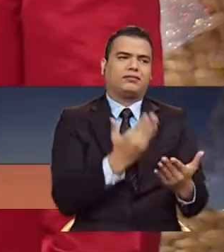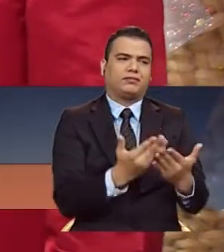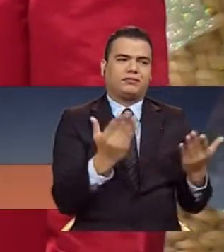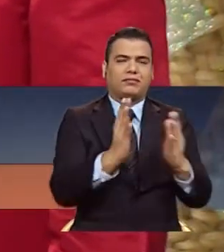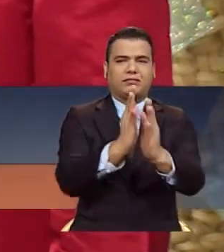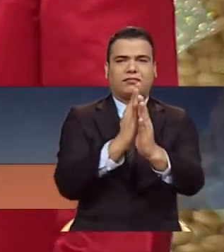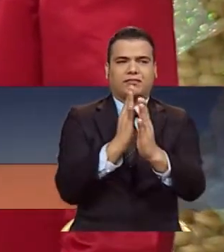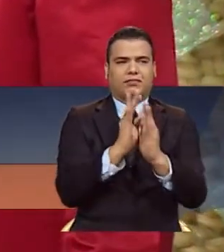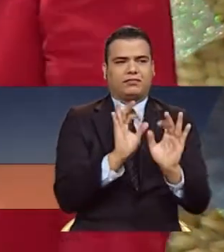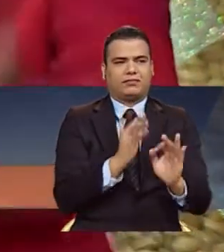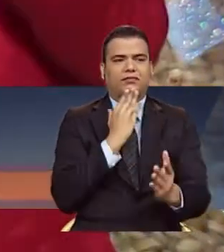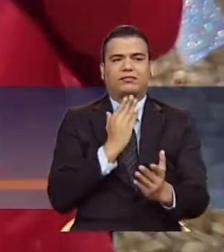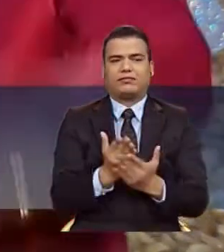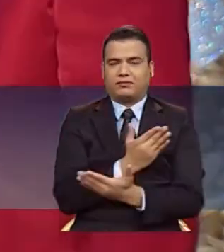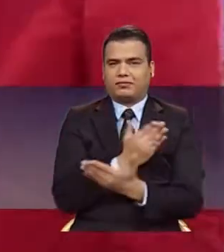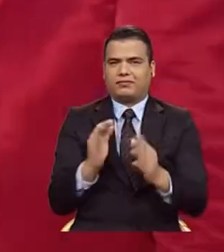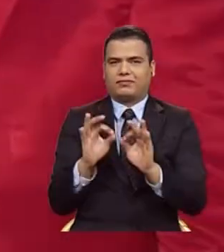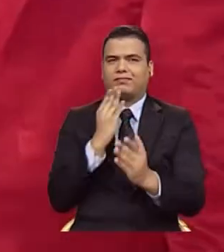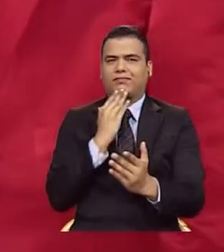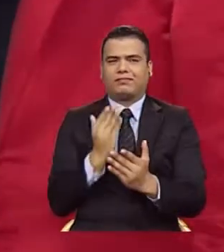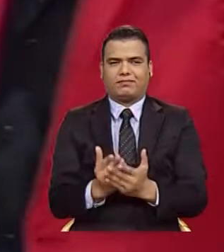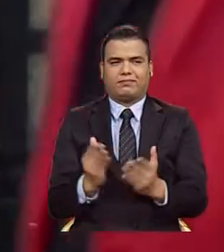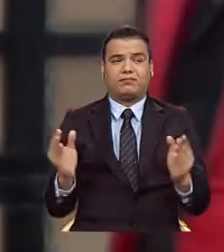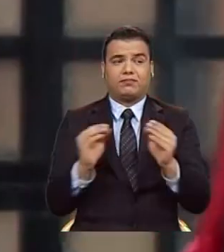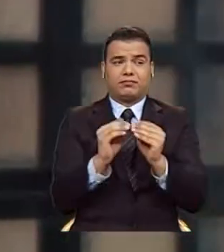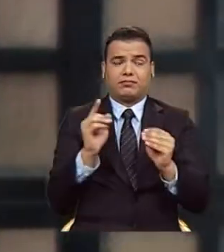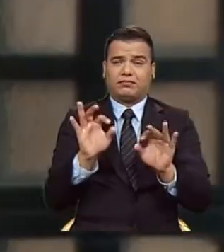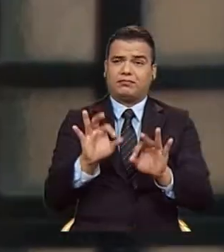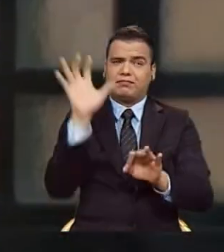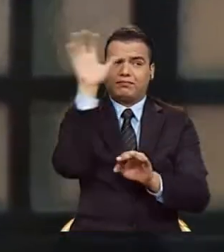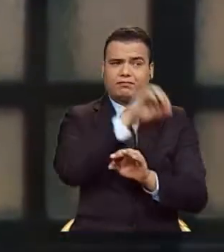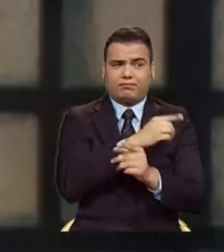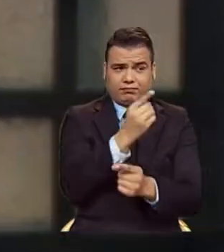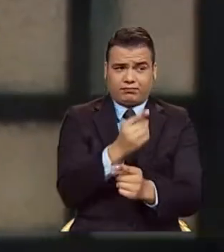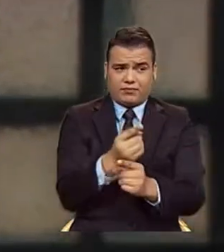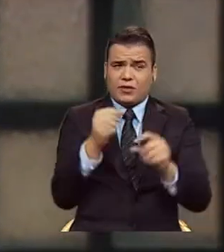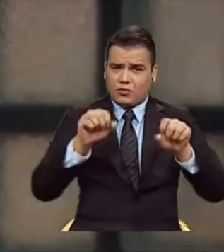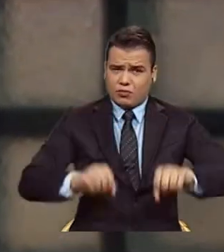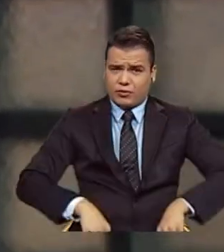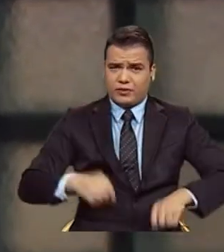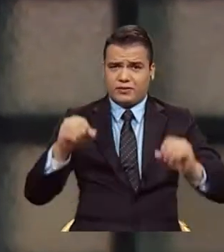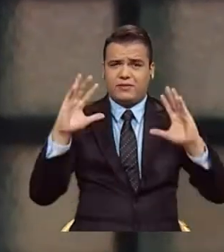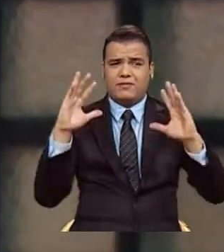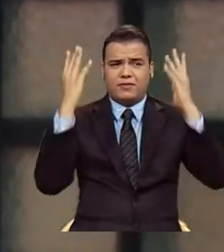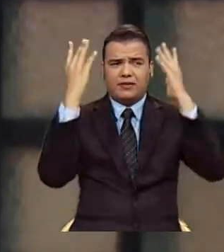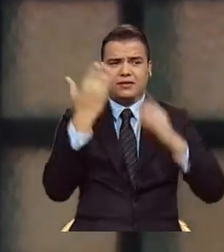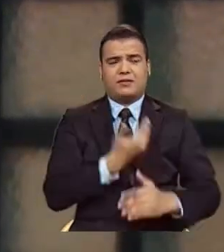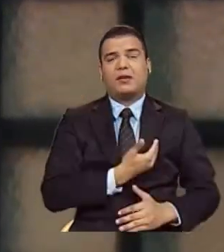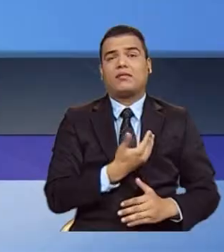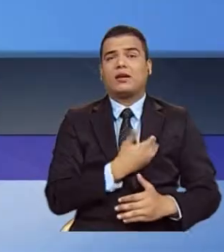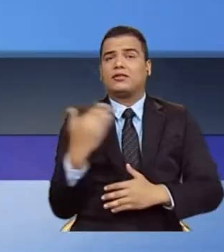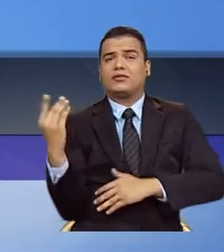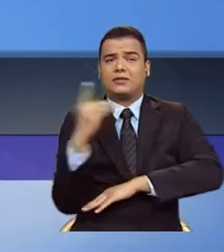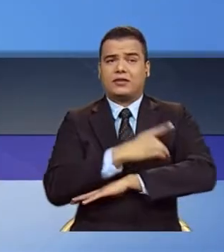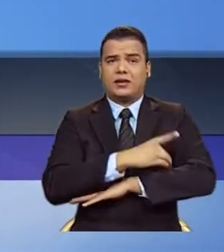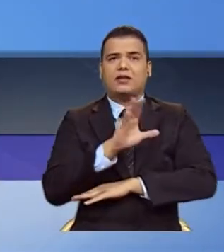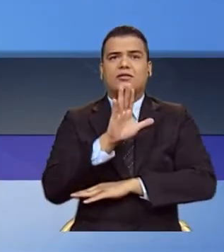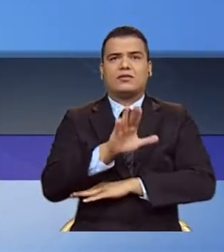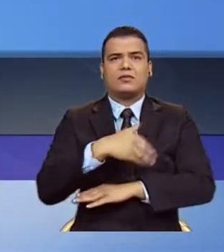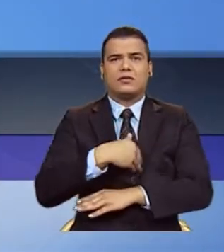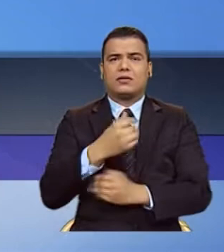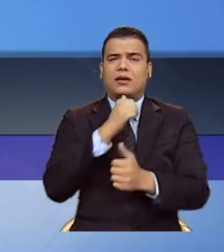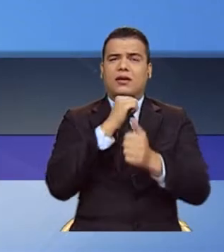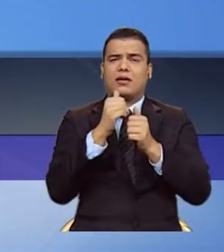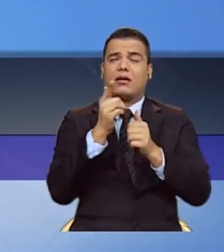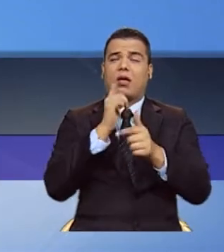su colaboración. A ustedes y muchas gracias. Bueno, eso es un claro ejemplo de que sí se puede celebrar el Día de la Madre sin necesidad del consumo de licor. Esa es toda